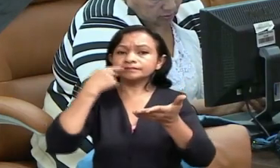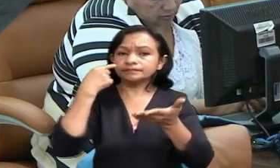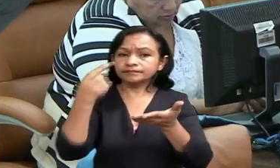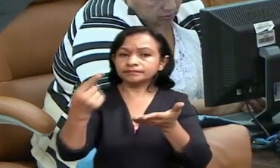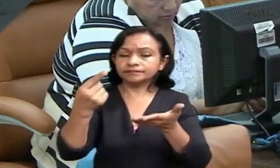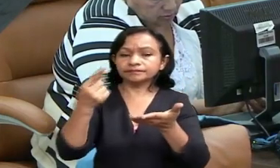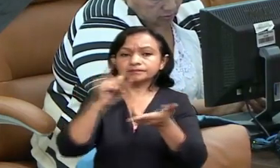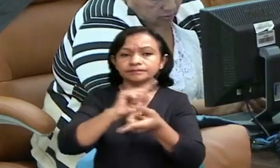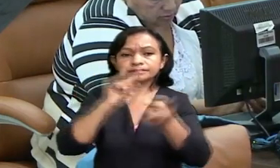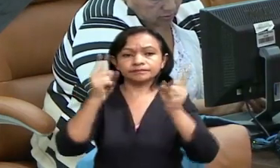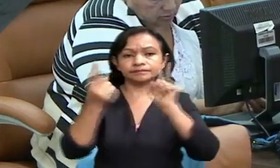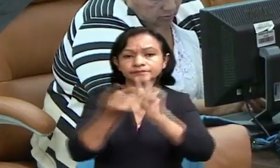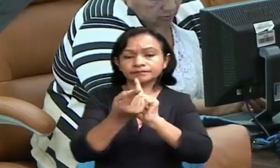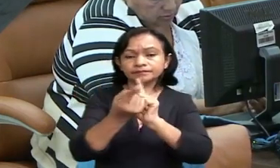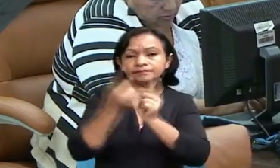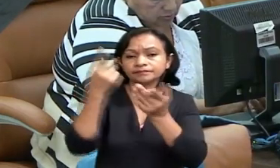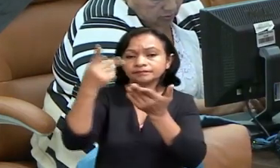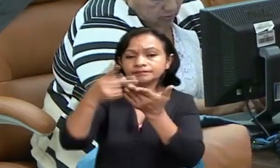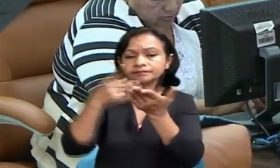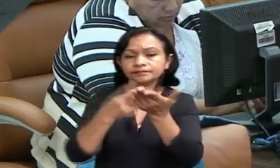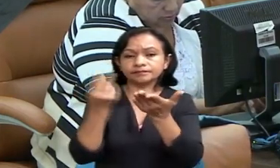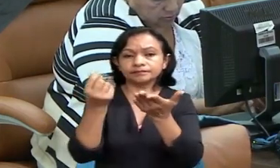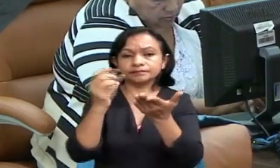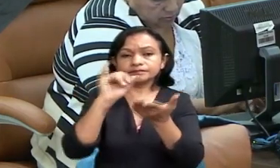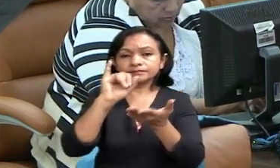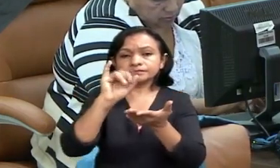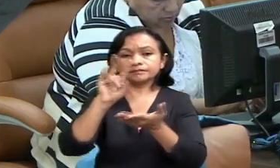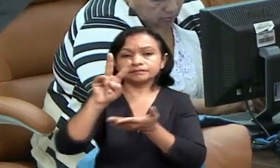de reforma tributaria.